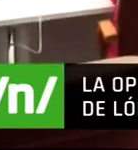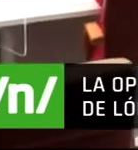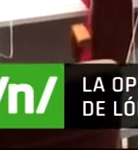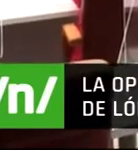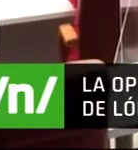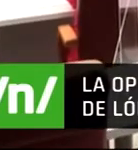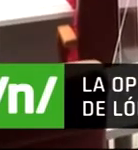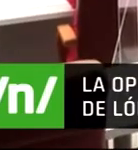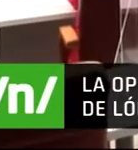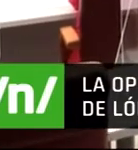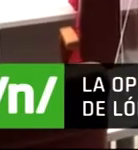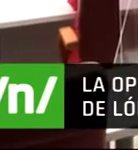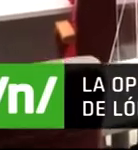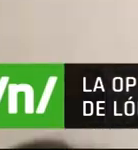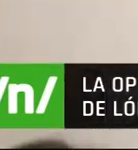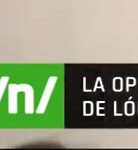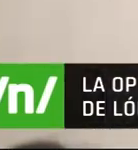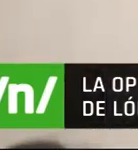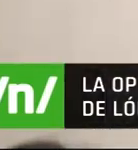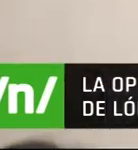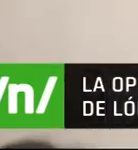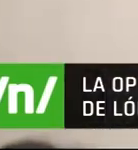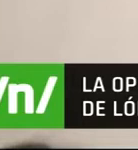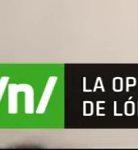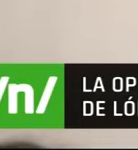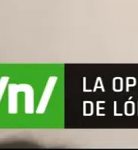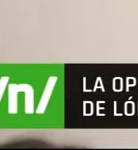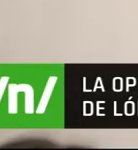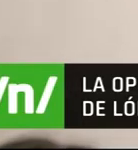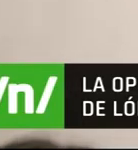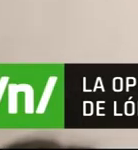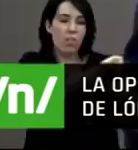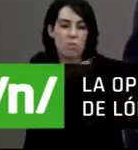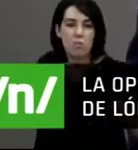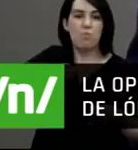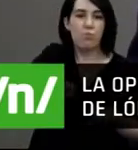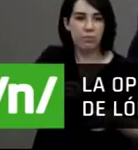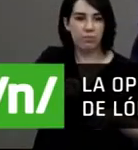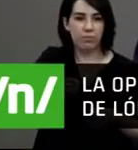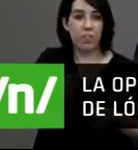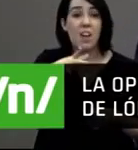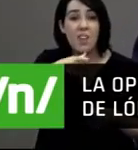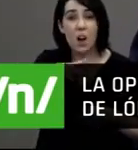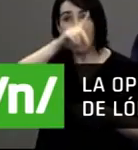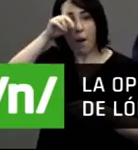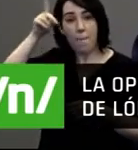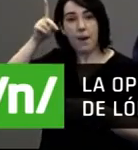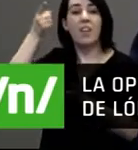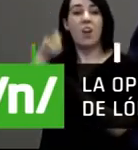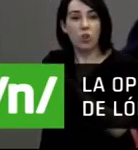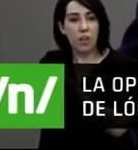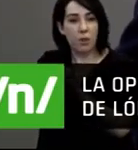social que contribuya a solventar los problemas de la comunidad. No ven apto a López Miras para hacerlo y así se lo han manifestado.